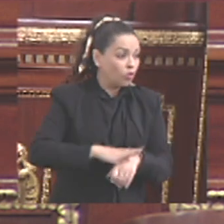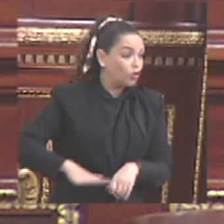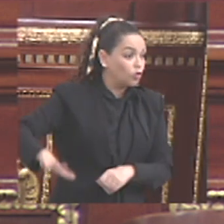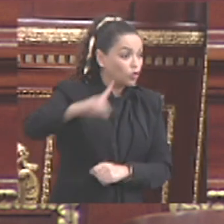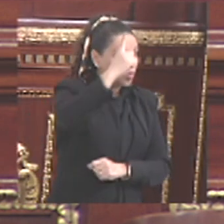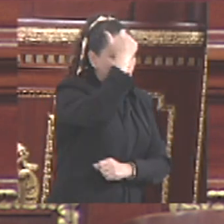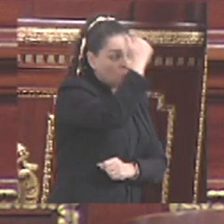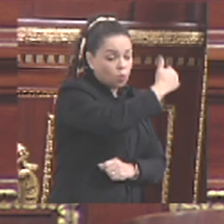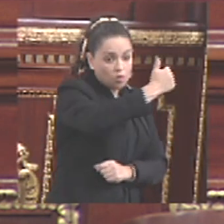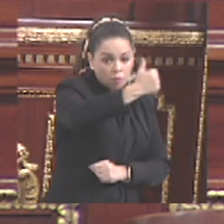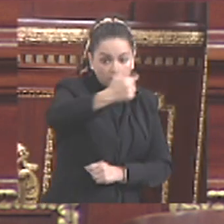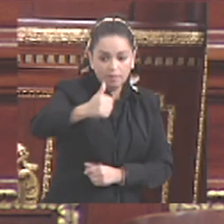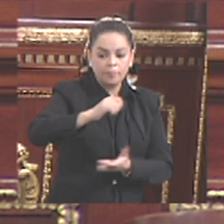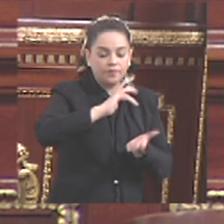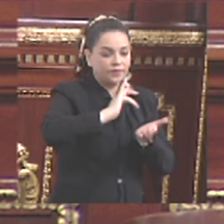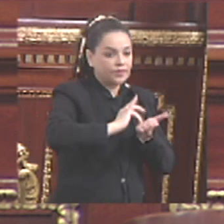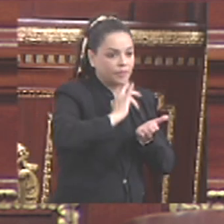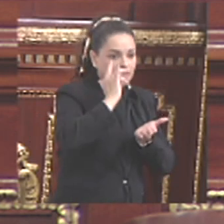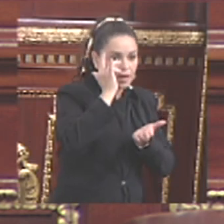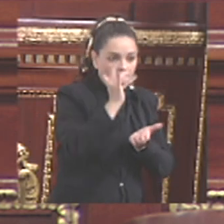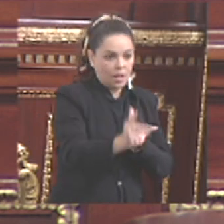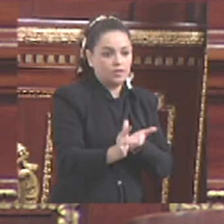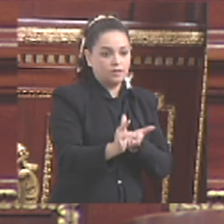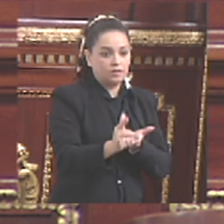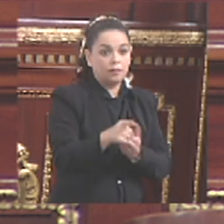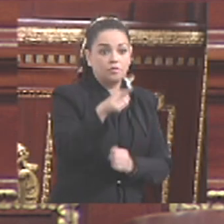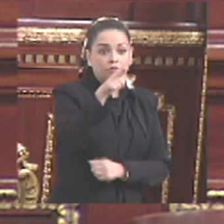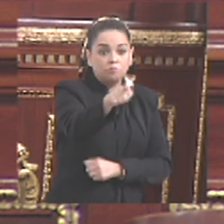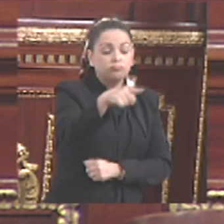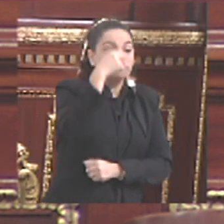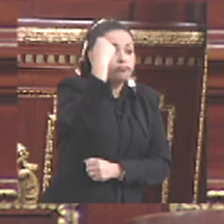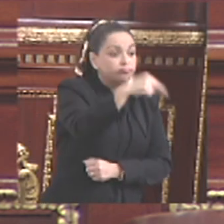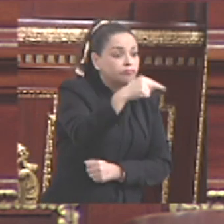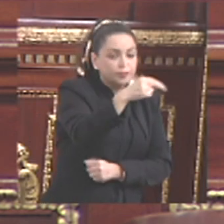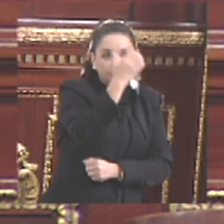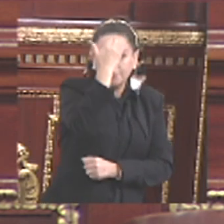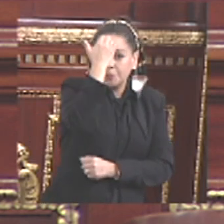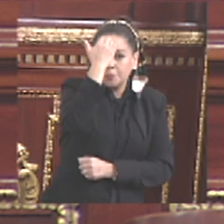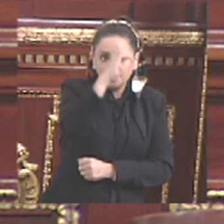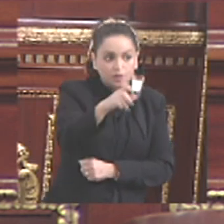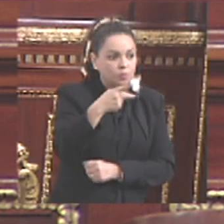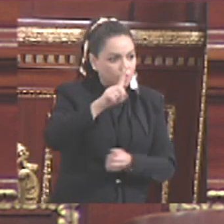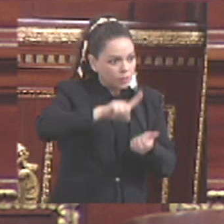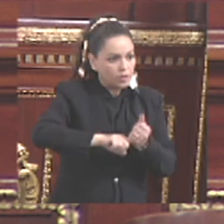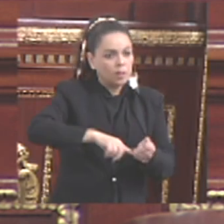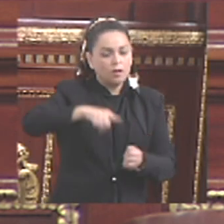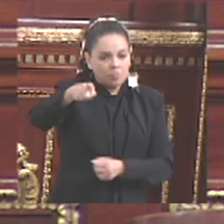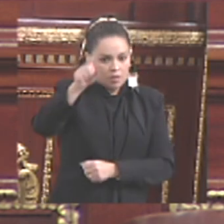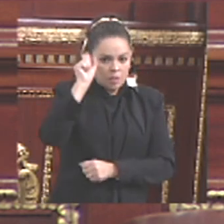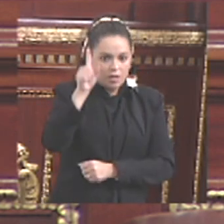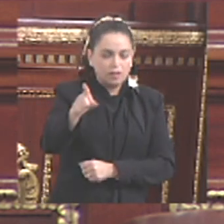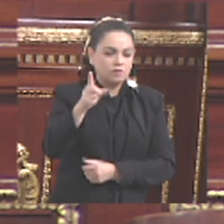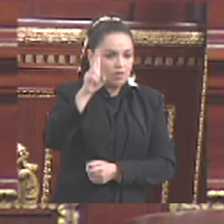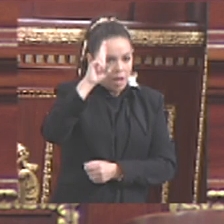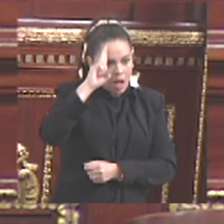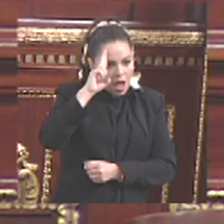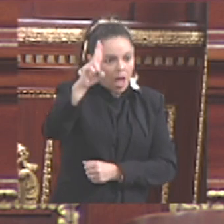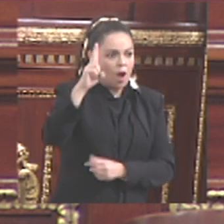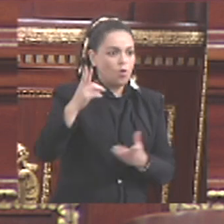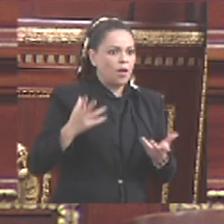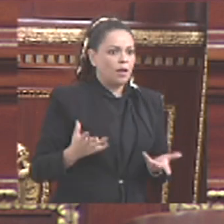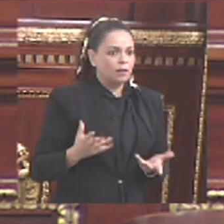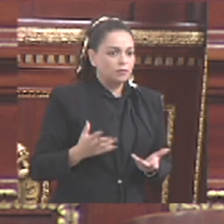y los héroes anónimos. Ustedes son ejemplos de la generosidad y la valentía que floreció en medio de la